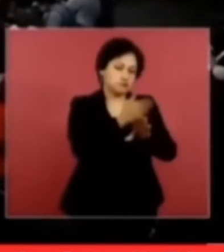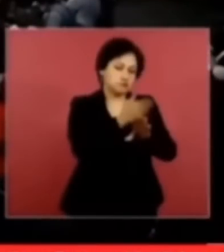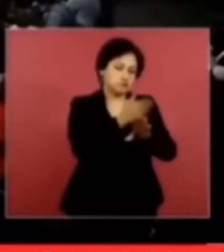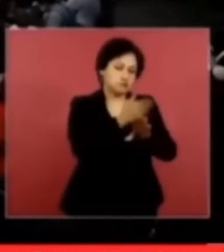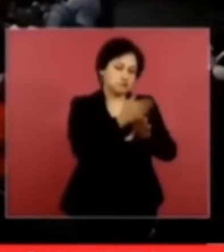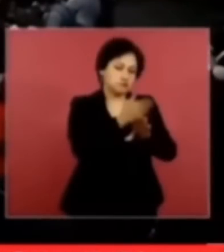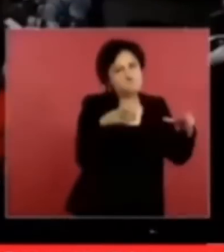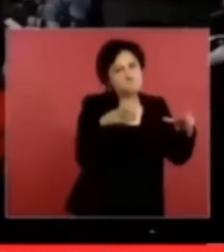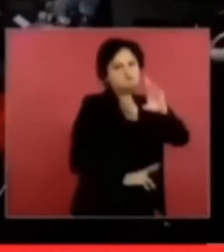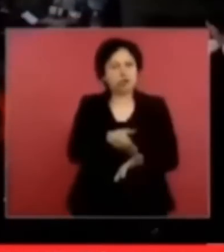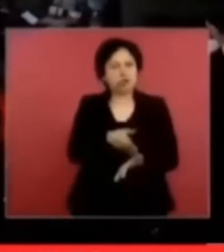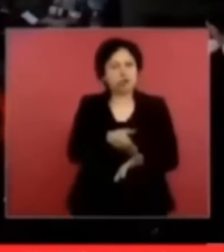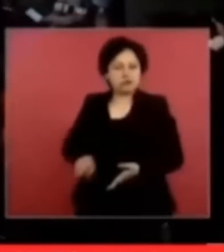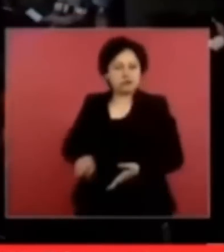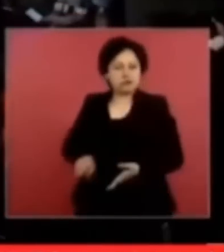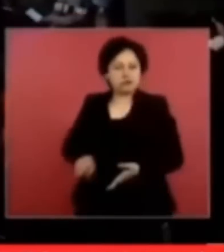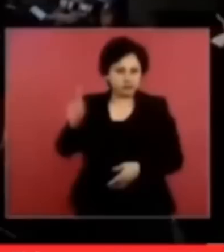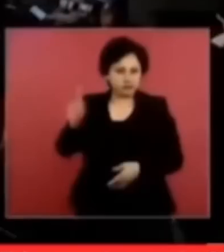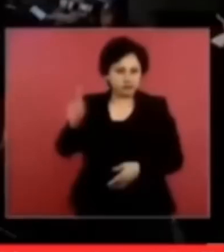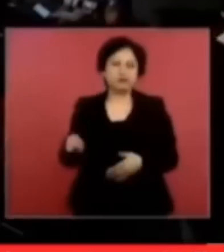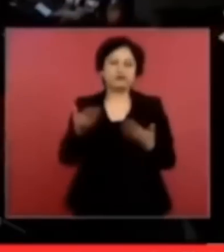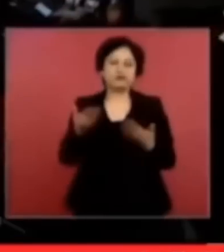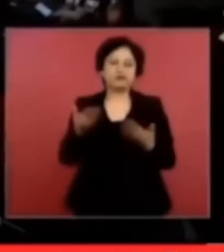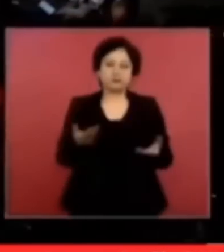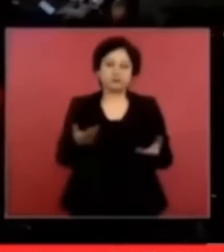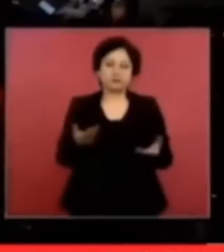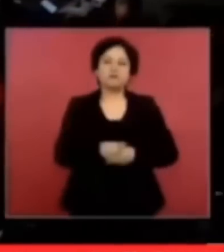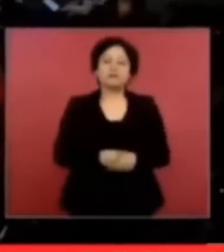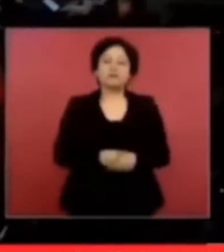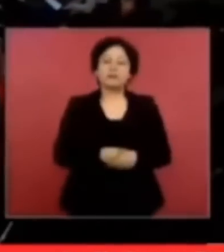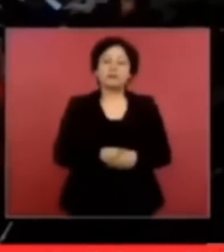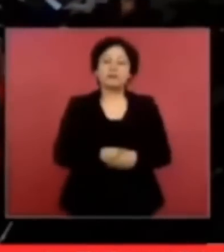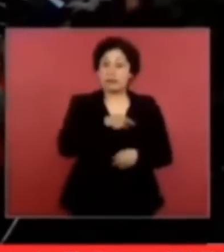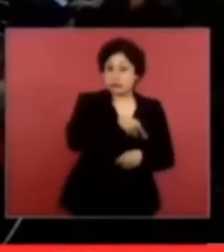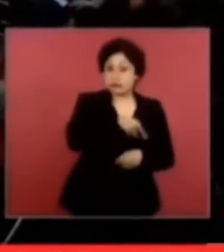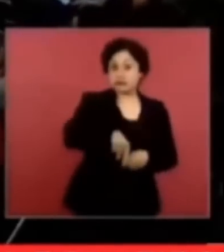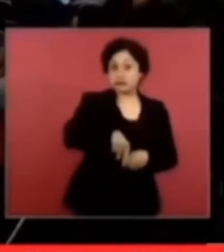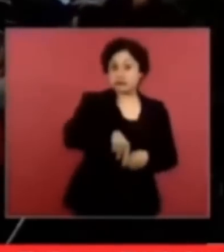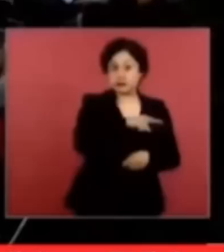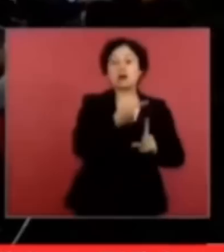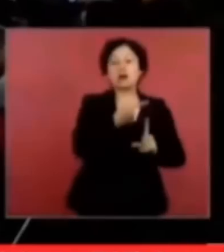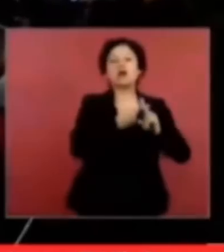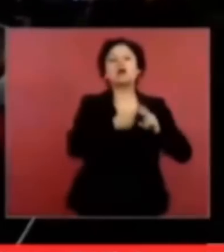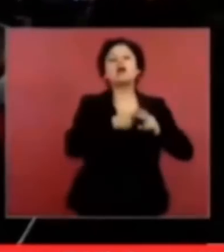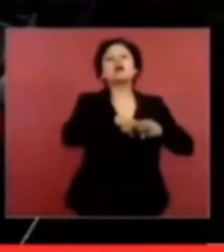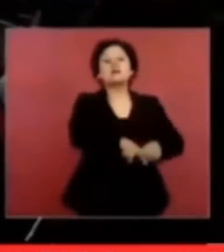democracia. Y ahí se autoriza la creación de un ejército